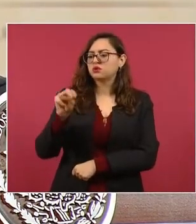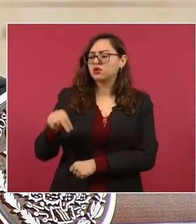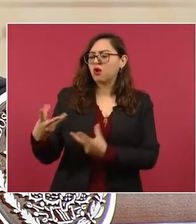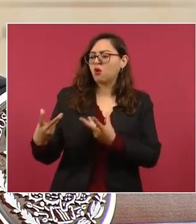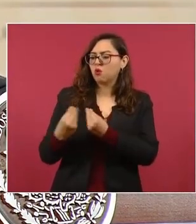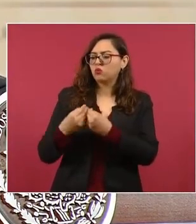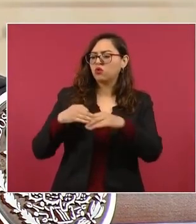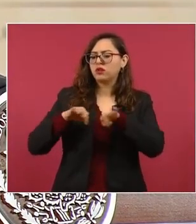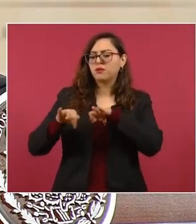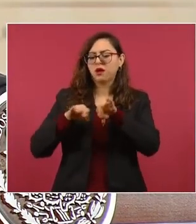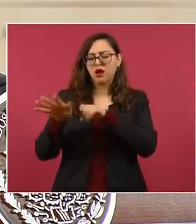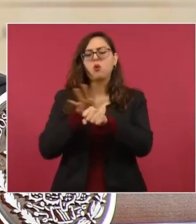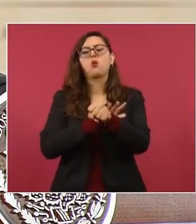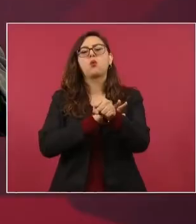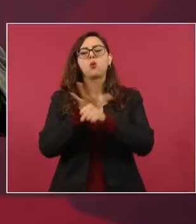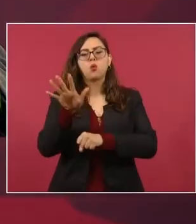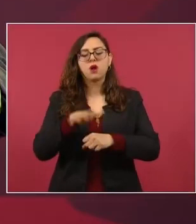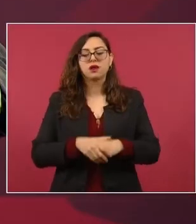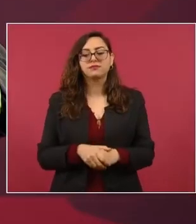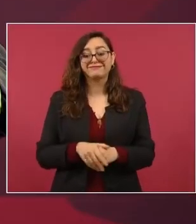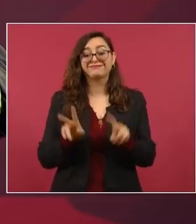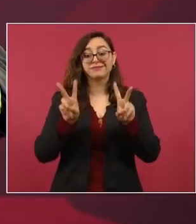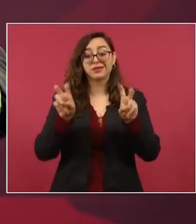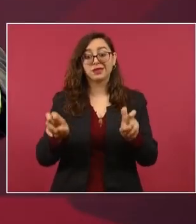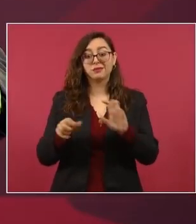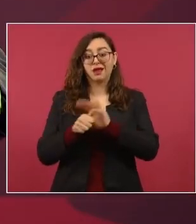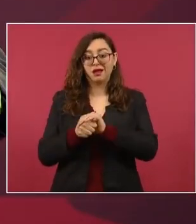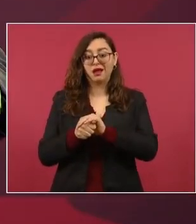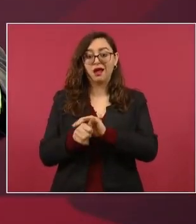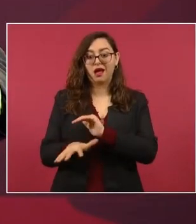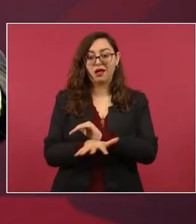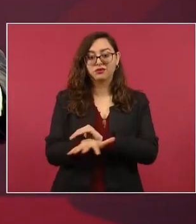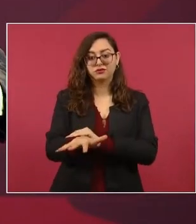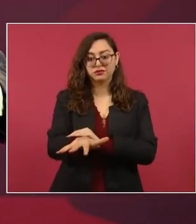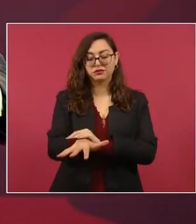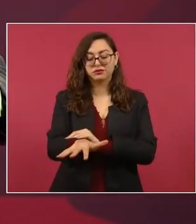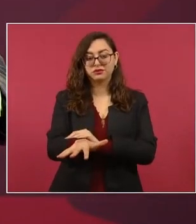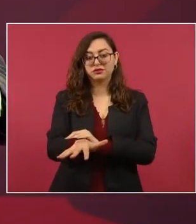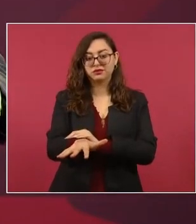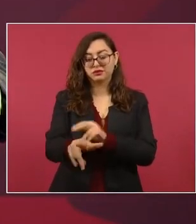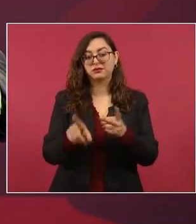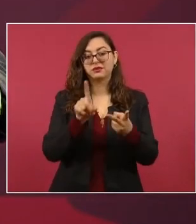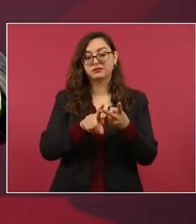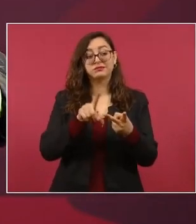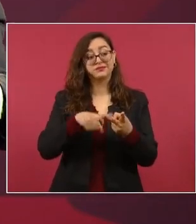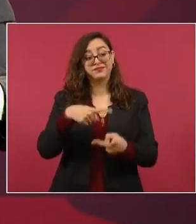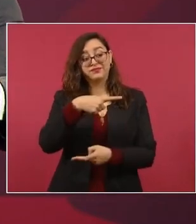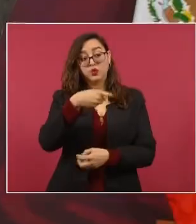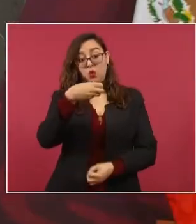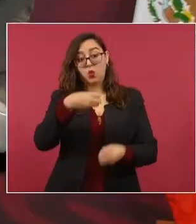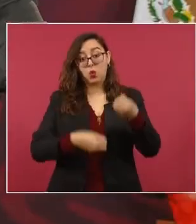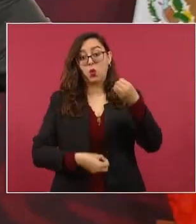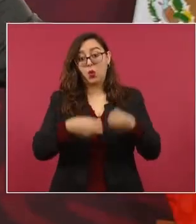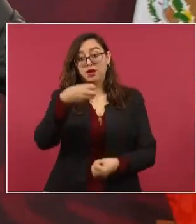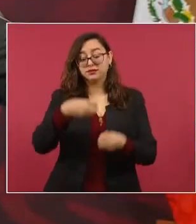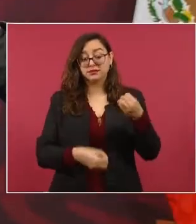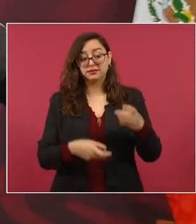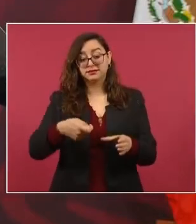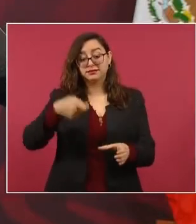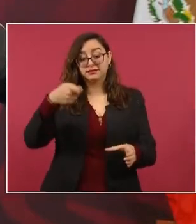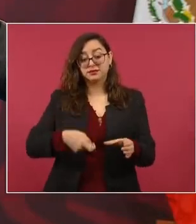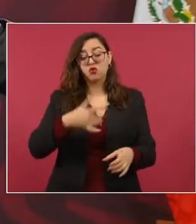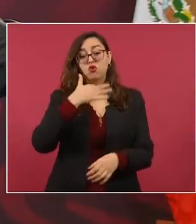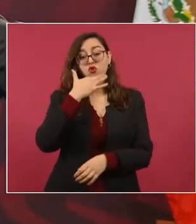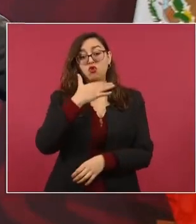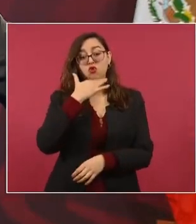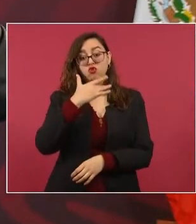especial es lo de Ayotzinapa y esto de los jueces, pero ahí ya tienen